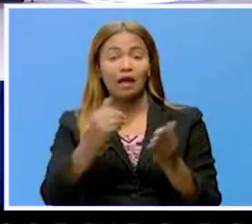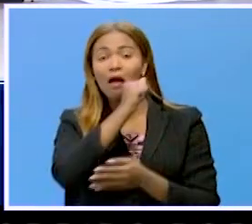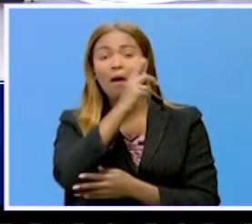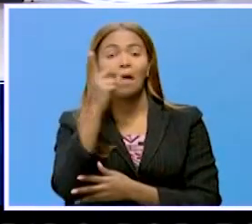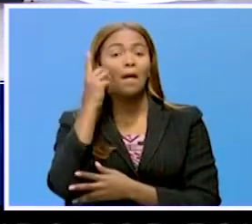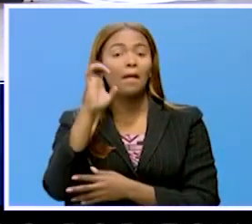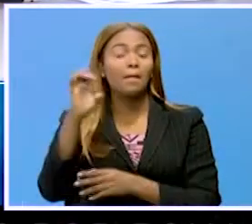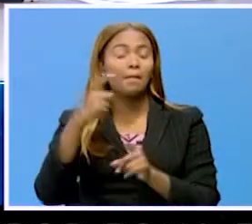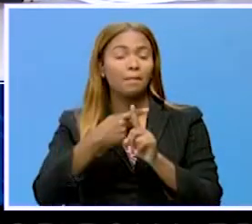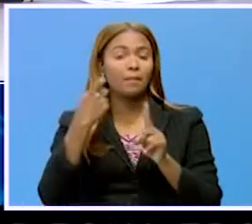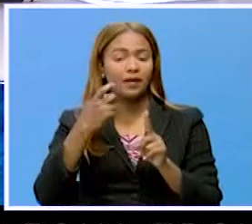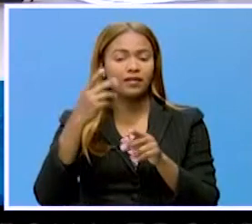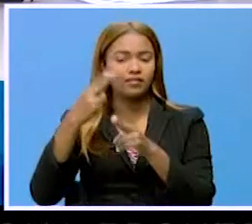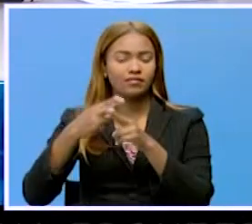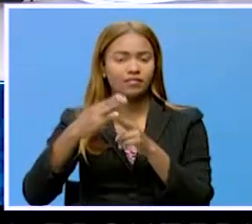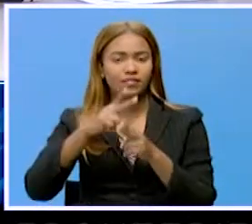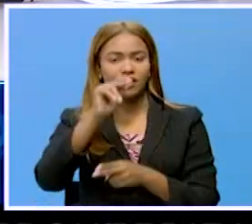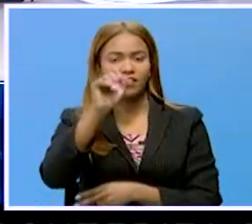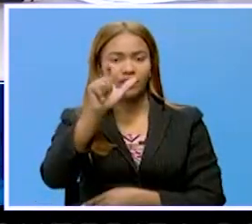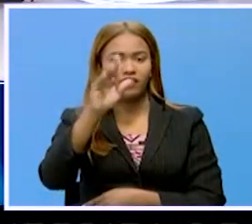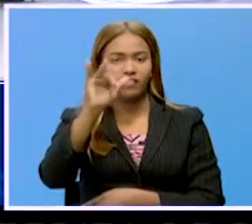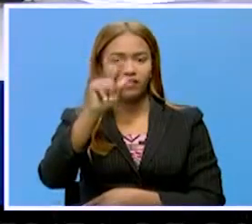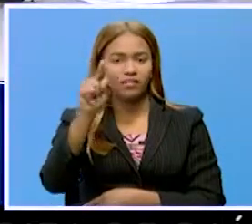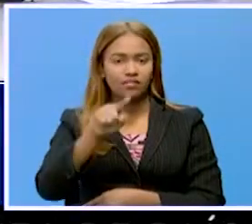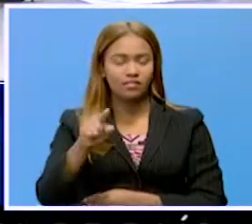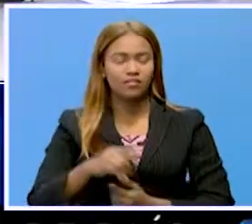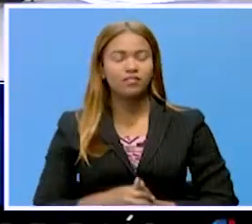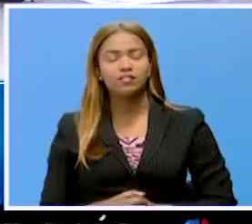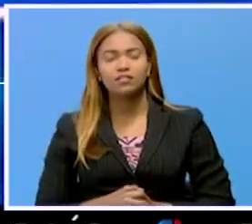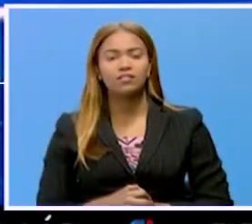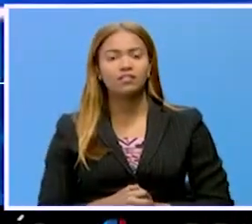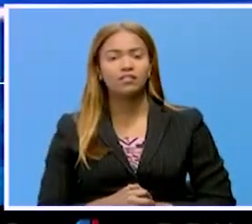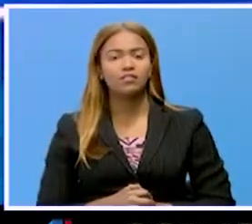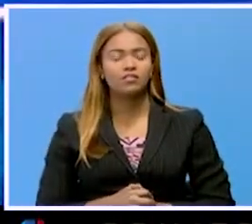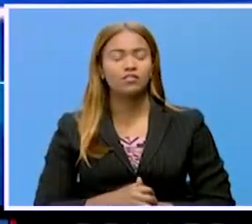Santo Domingo Este. Cuéntenos. Sí,